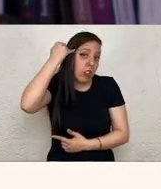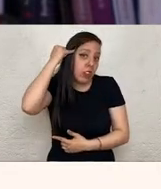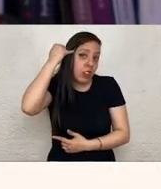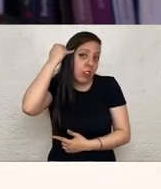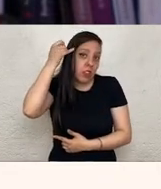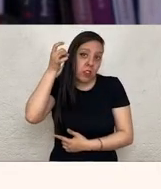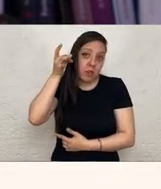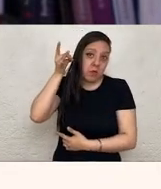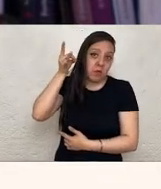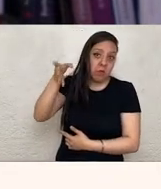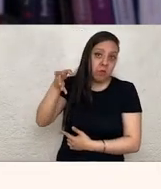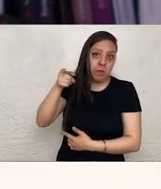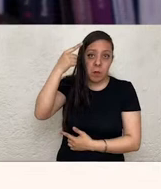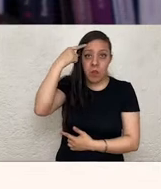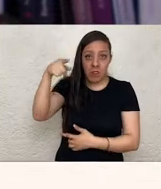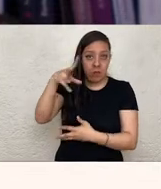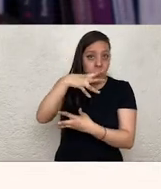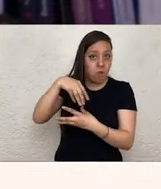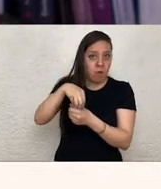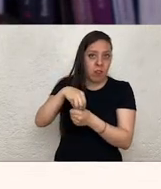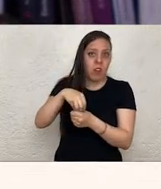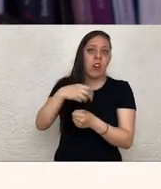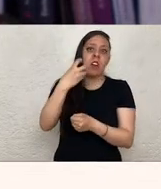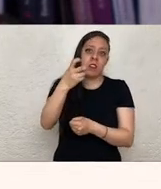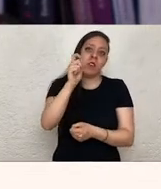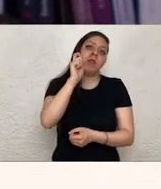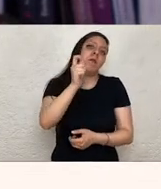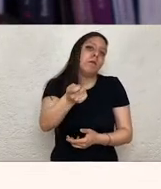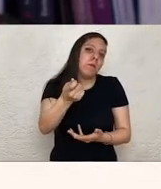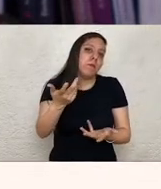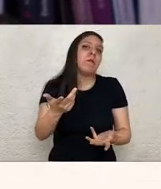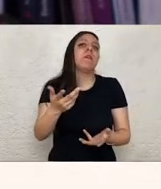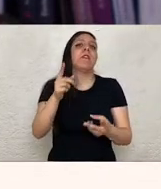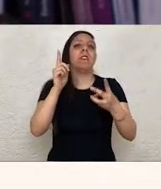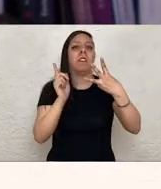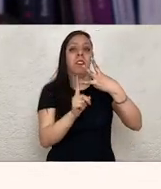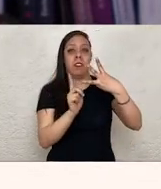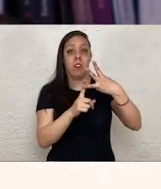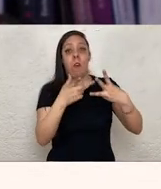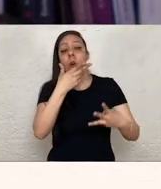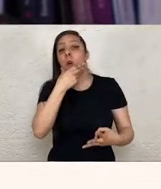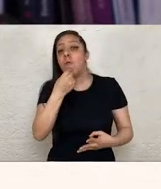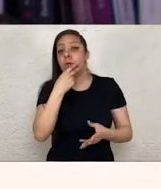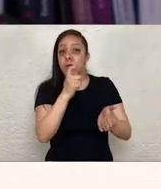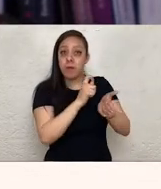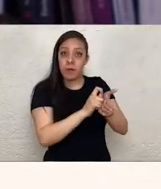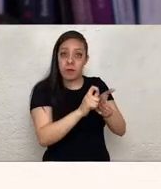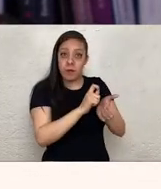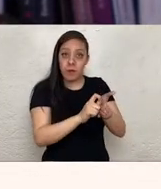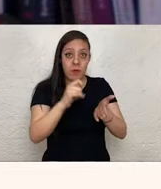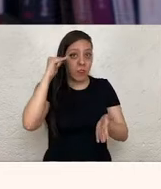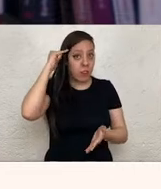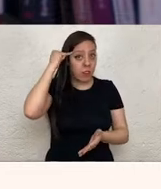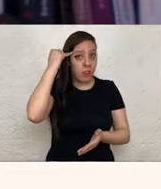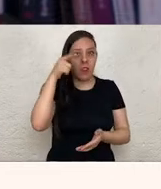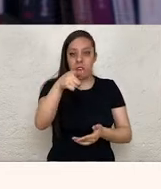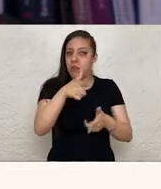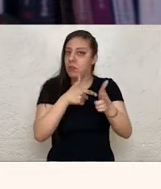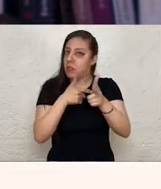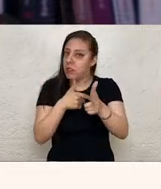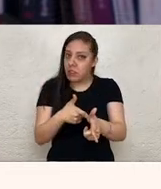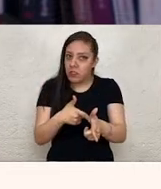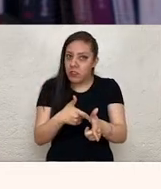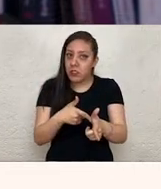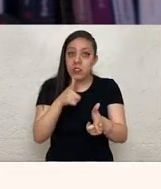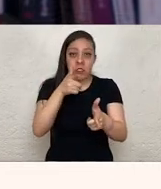los indígenas no fueron vencidos. Esta es una tesis también de Navarrete. Los indígenas están